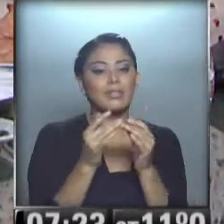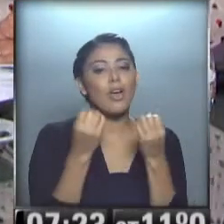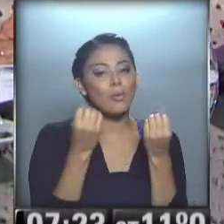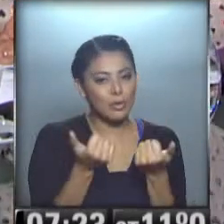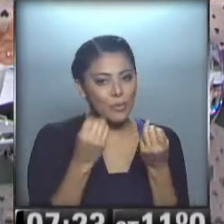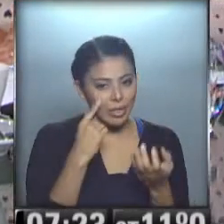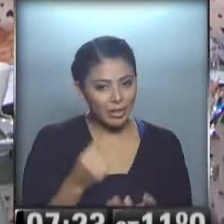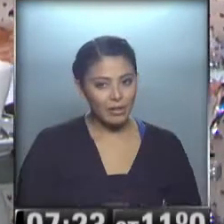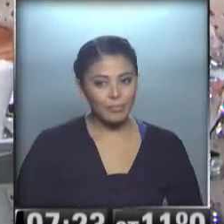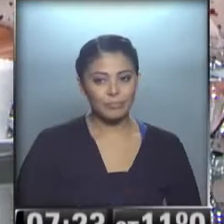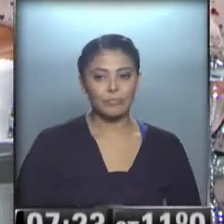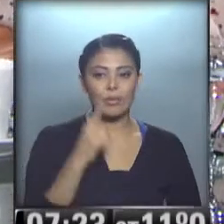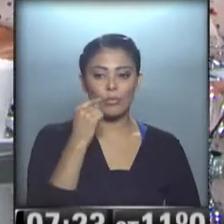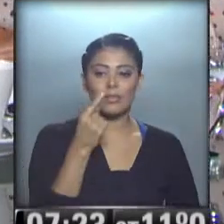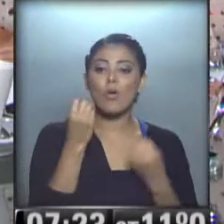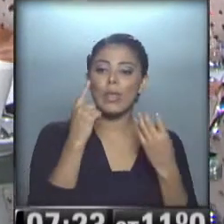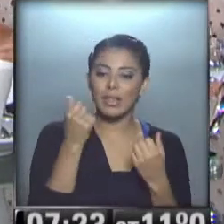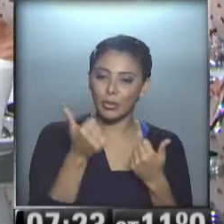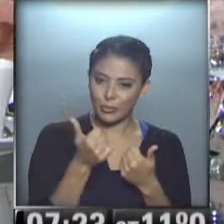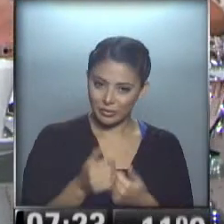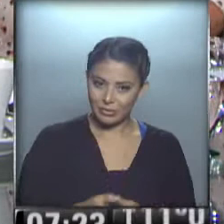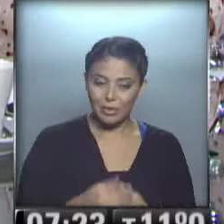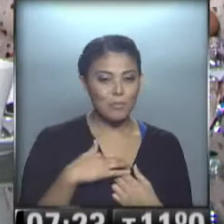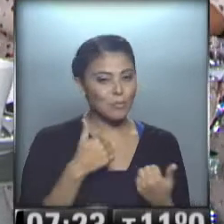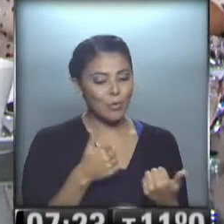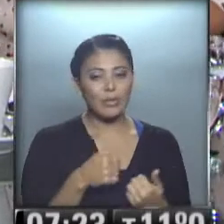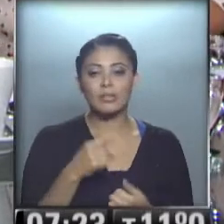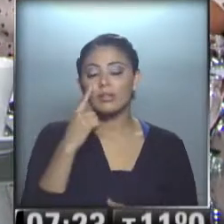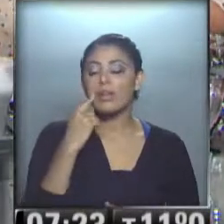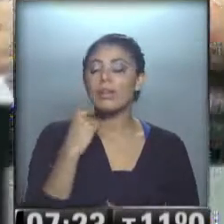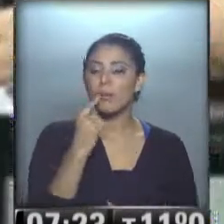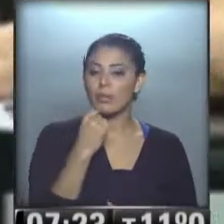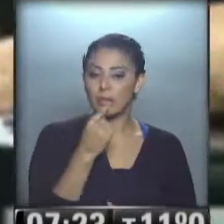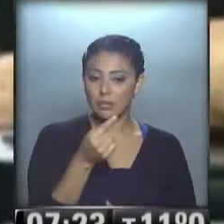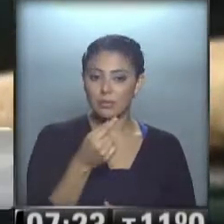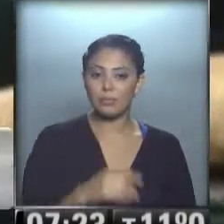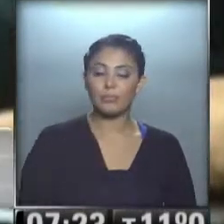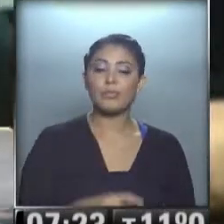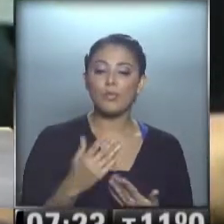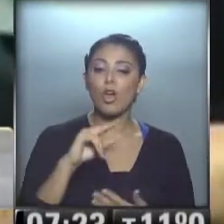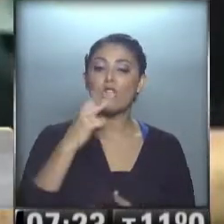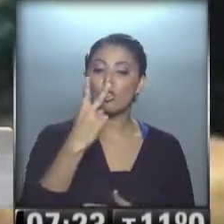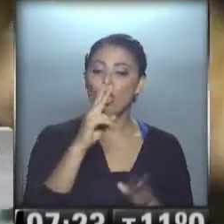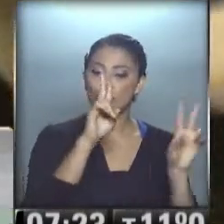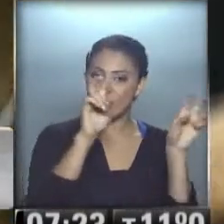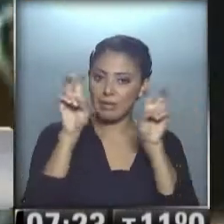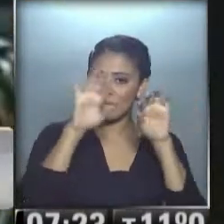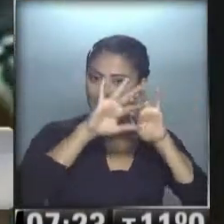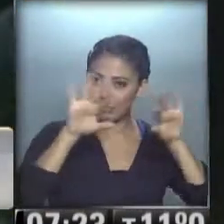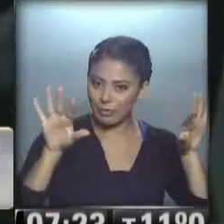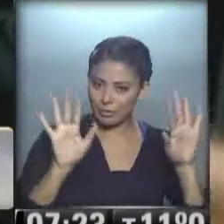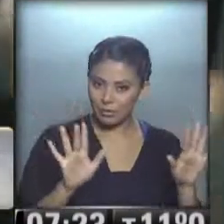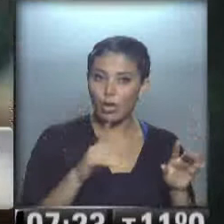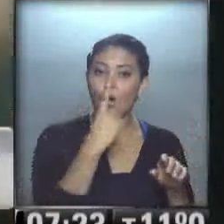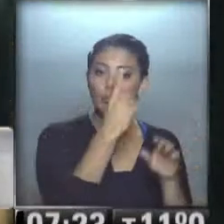Werner? Buenos días. ¿Qué tal? Buen día, ¿cómo están? Muy bien. Hay dos temas separados por la introducción que hicieron.